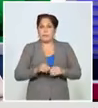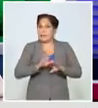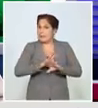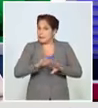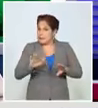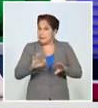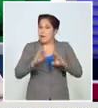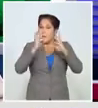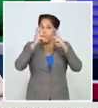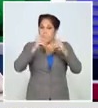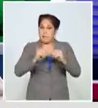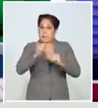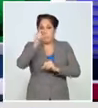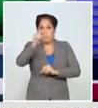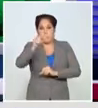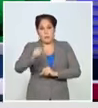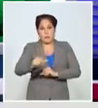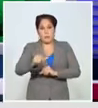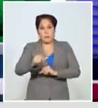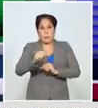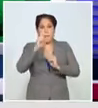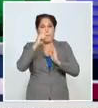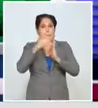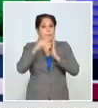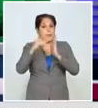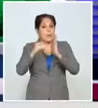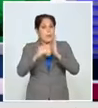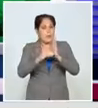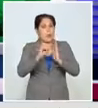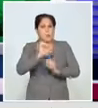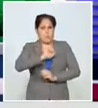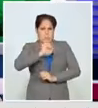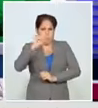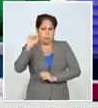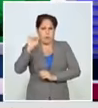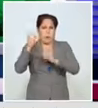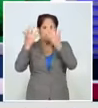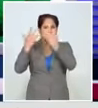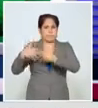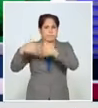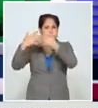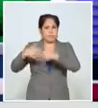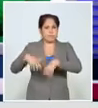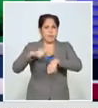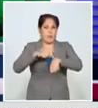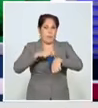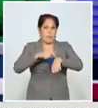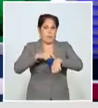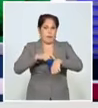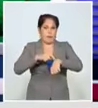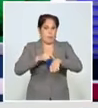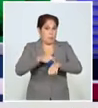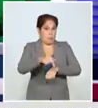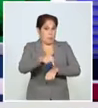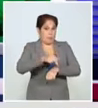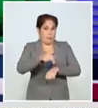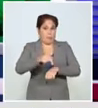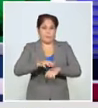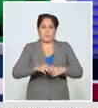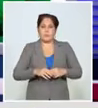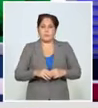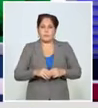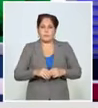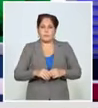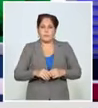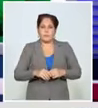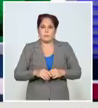cifras de los millones que se van a lograr en los diferentes momentos próximos y en